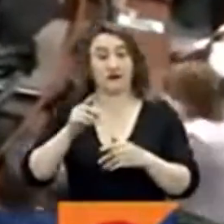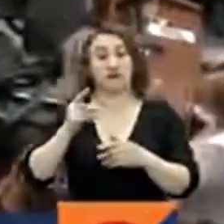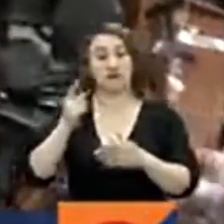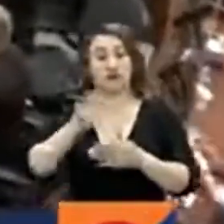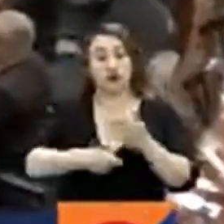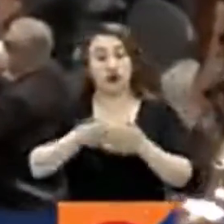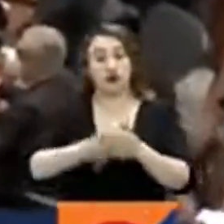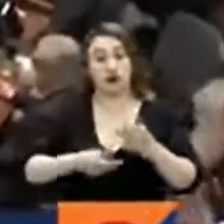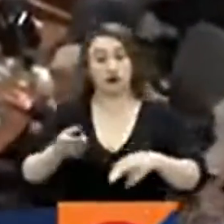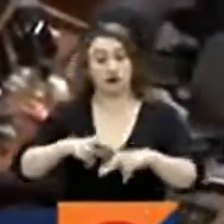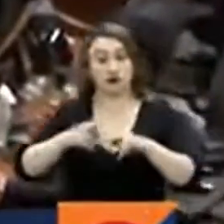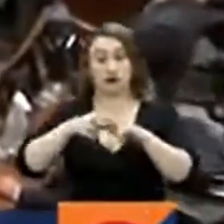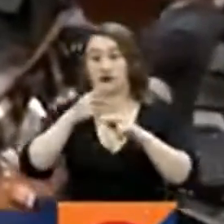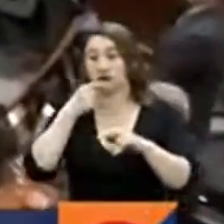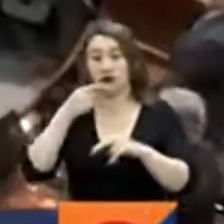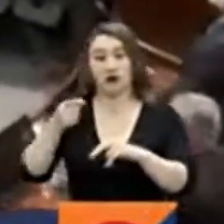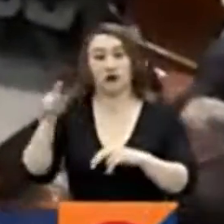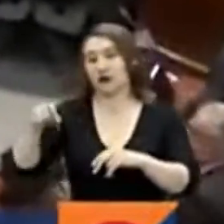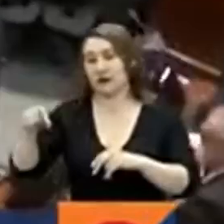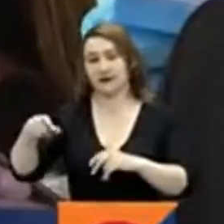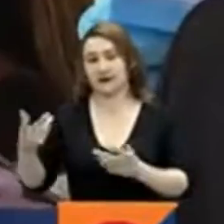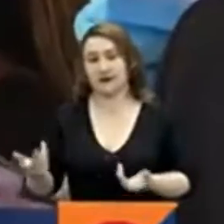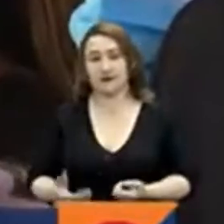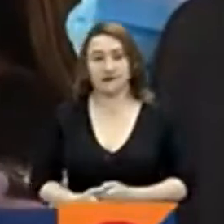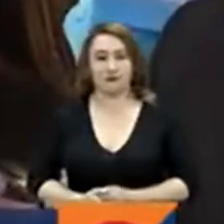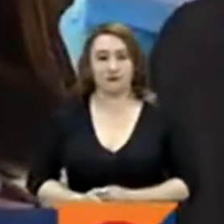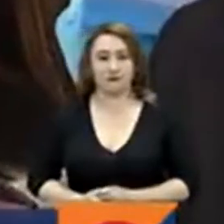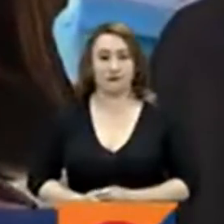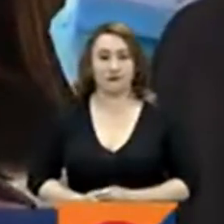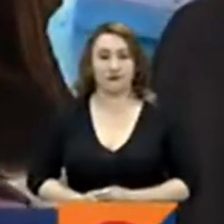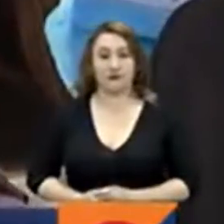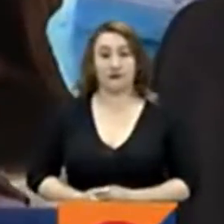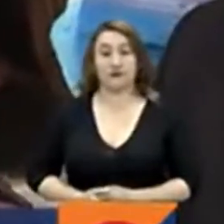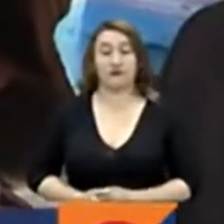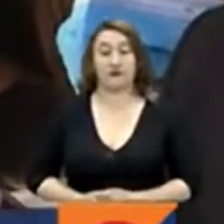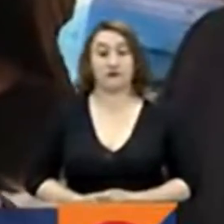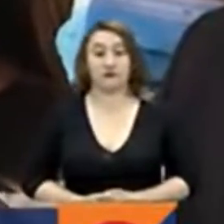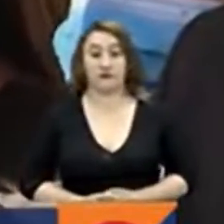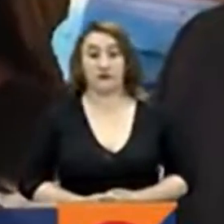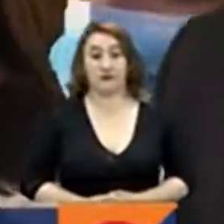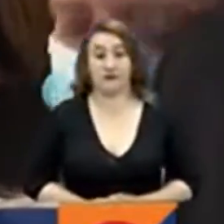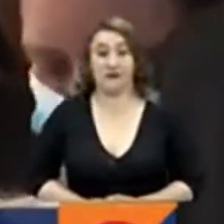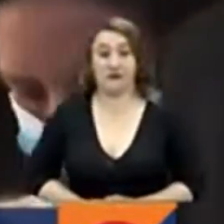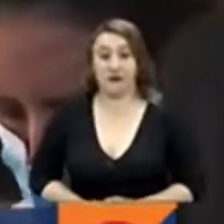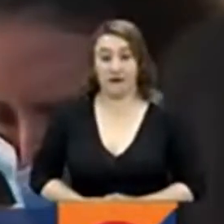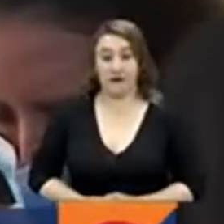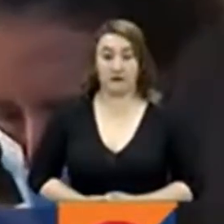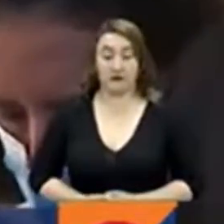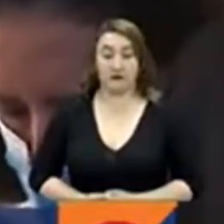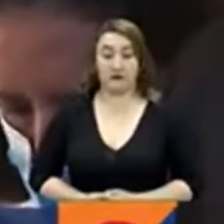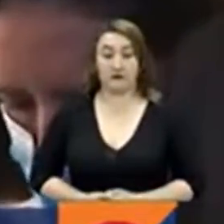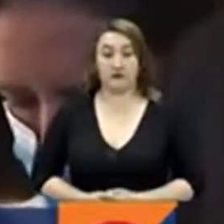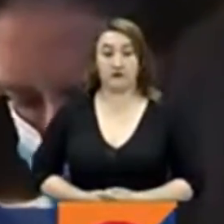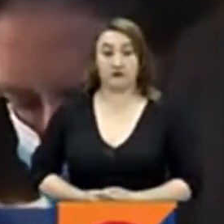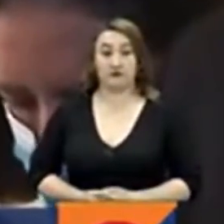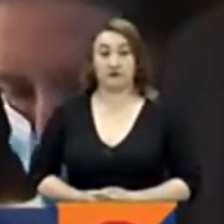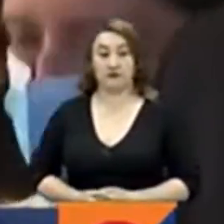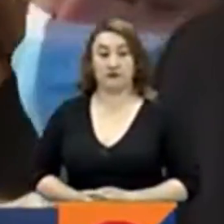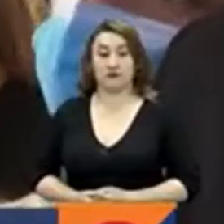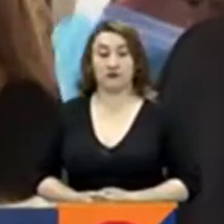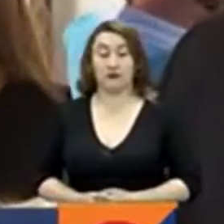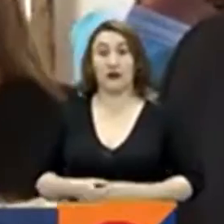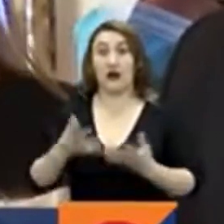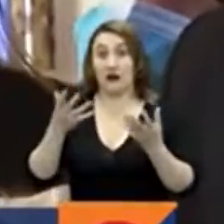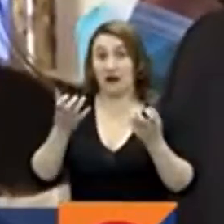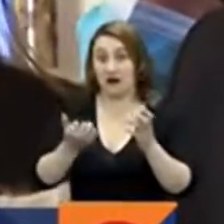el presidente Duque reiteró que no es necesaria. Salvo que se quiera aumentar de manera